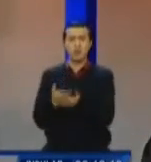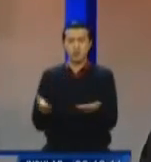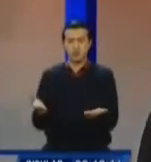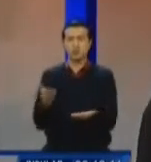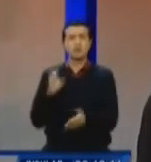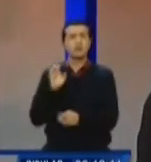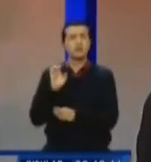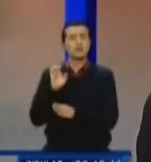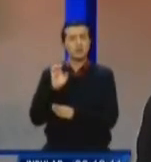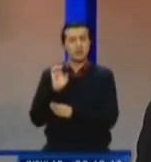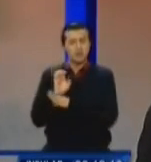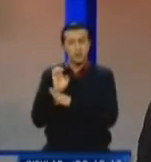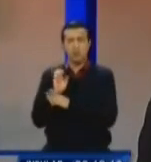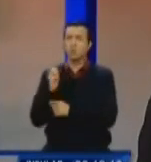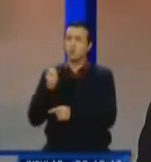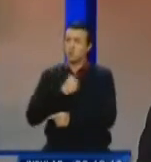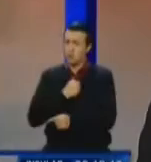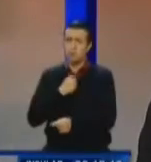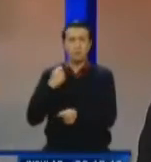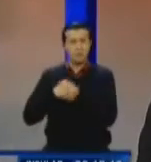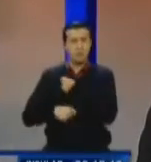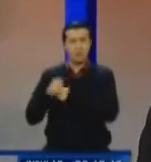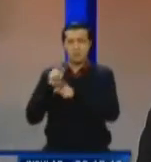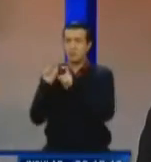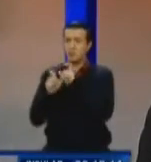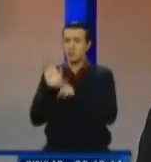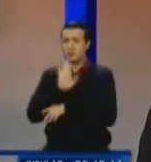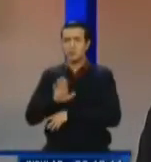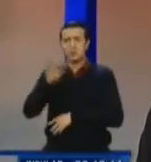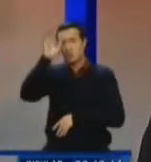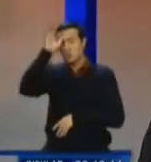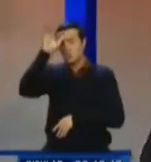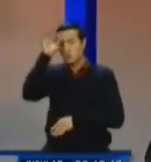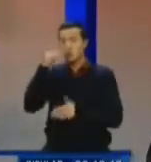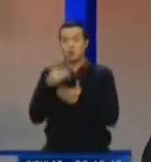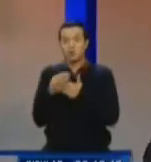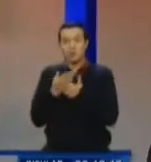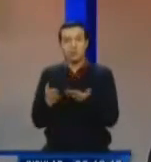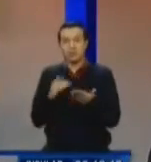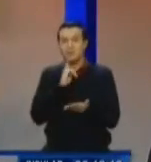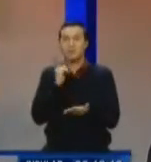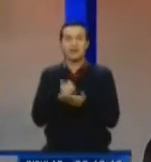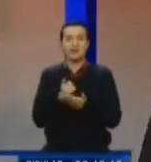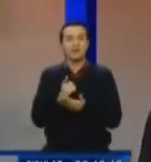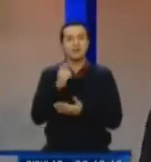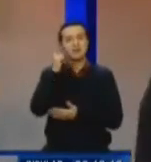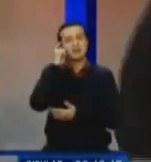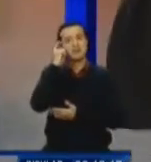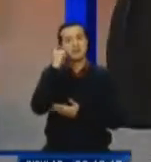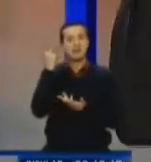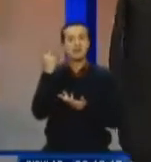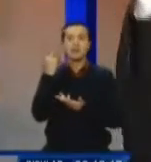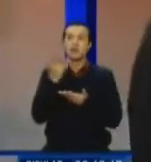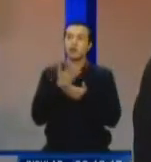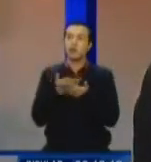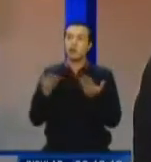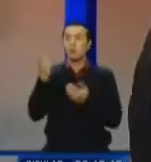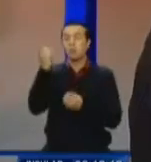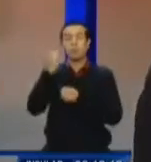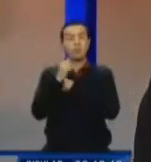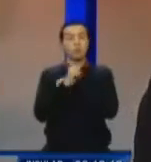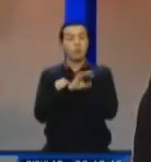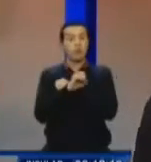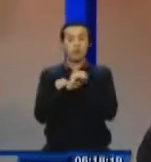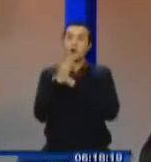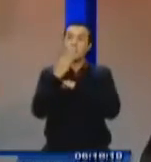rentable y que la ciudadanía también está transformando la cultura del consumo ya no nos quedamos obnubilados por la propaganda que nos